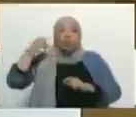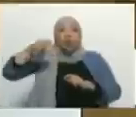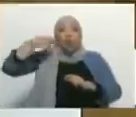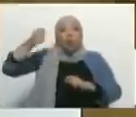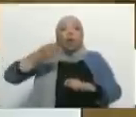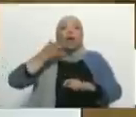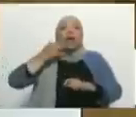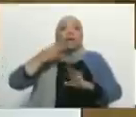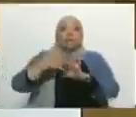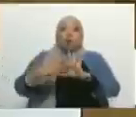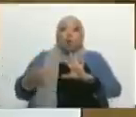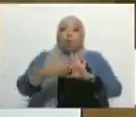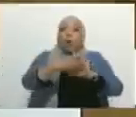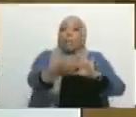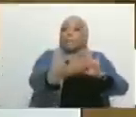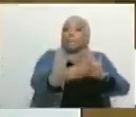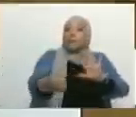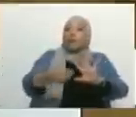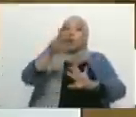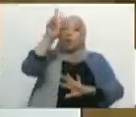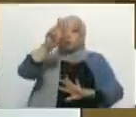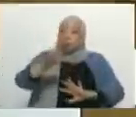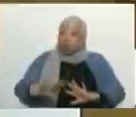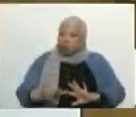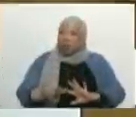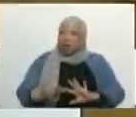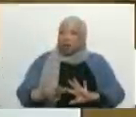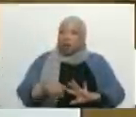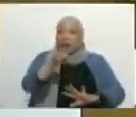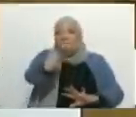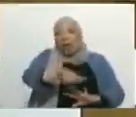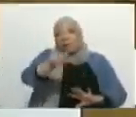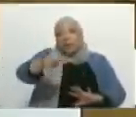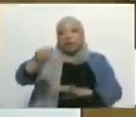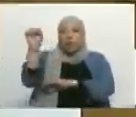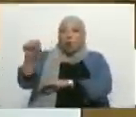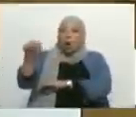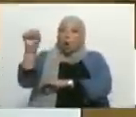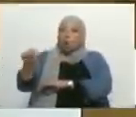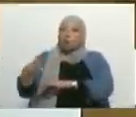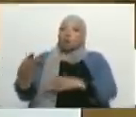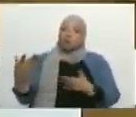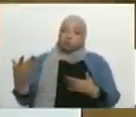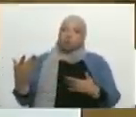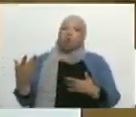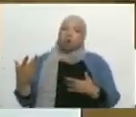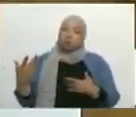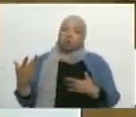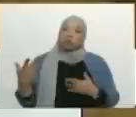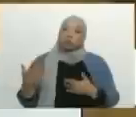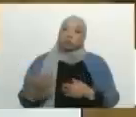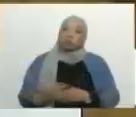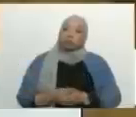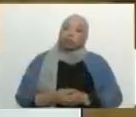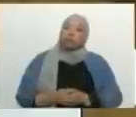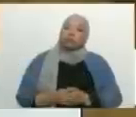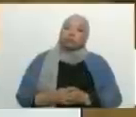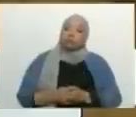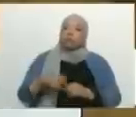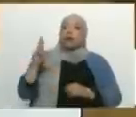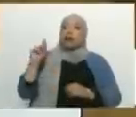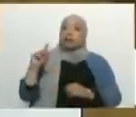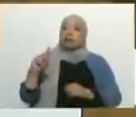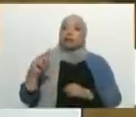de ejemplos que ocurren en el día a día con las personas con el trastorno del espectro autista. La